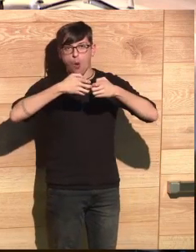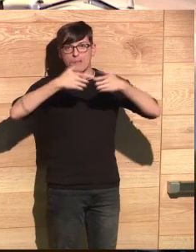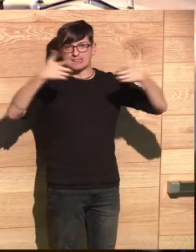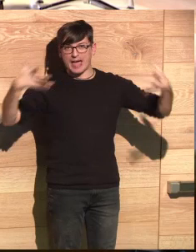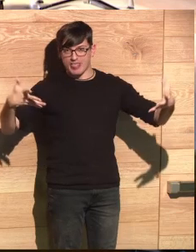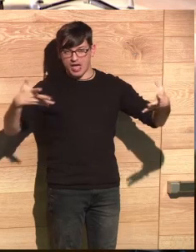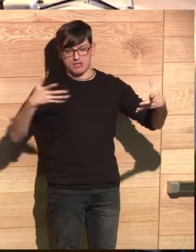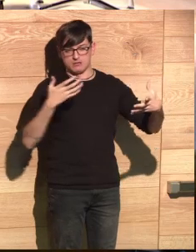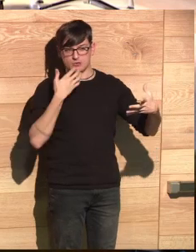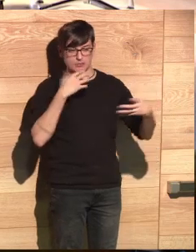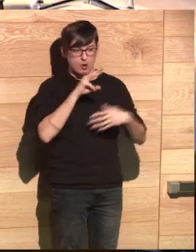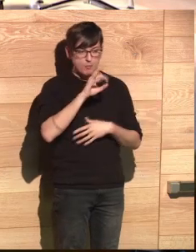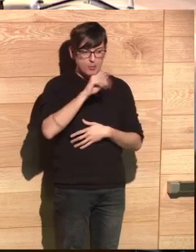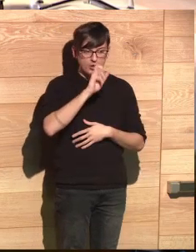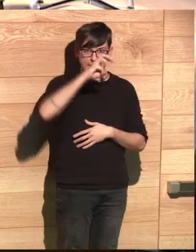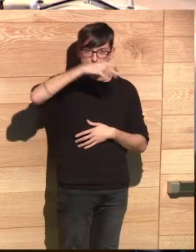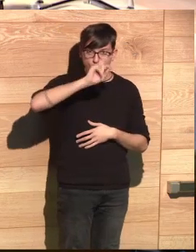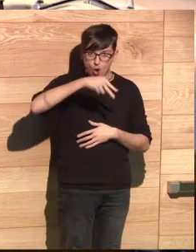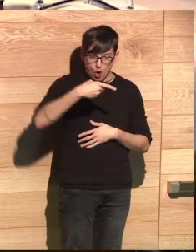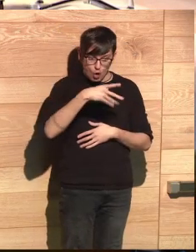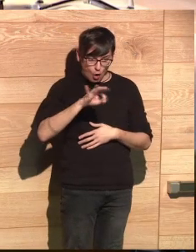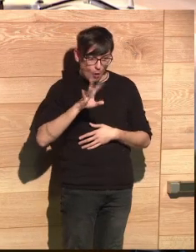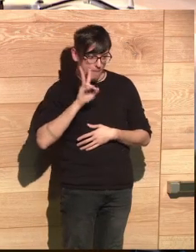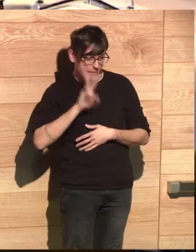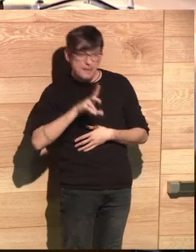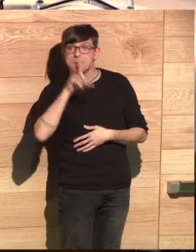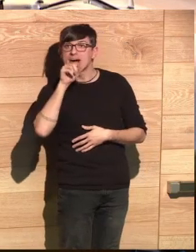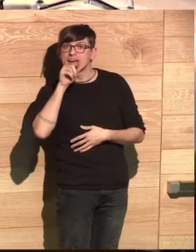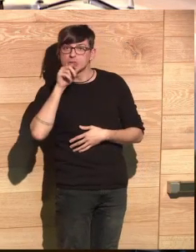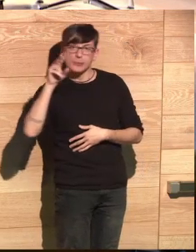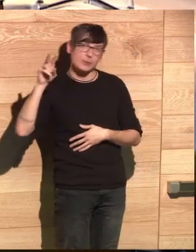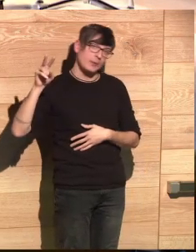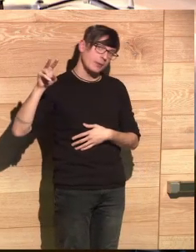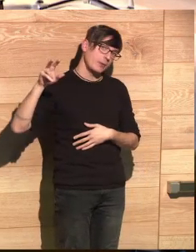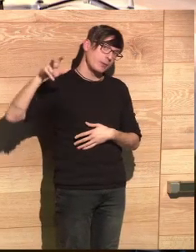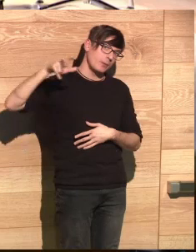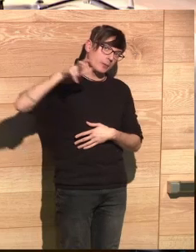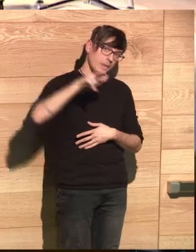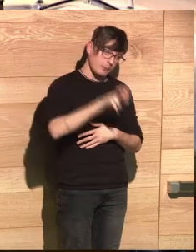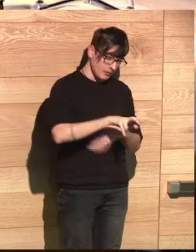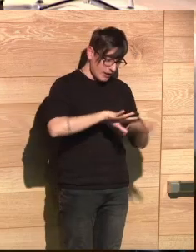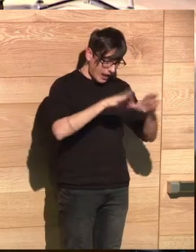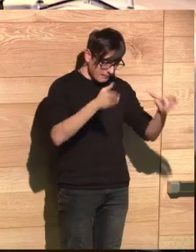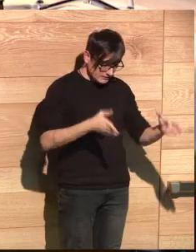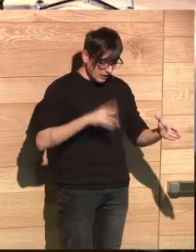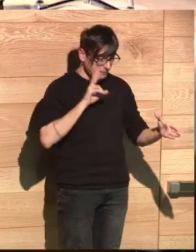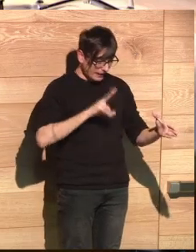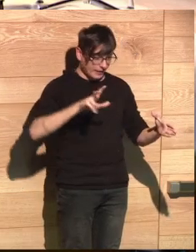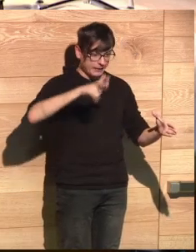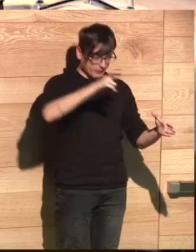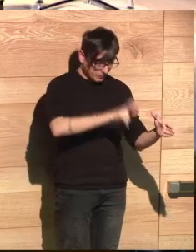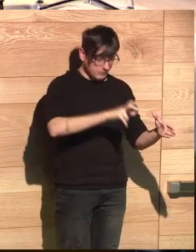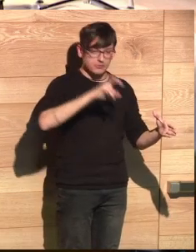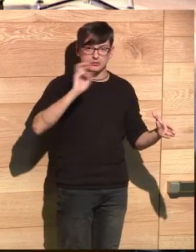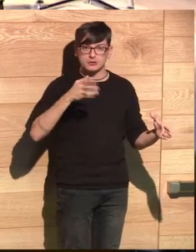Go, cómo se te posaba el pajarito en la mesa de tu casa. Cómo eres capaz de saber dónde está cada persona y